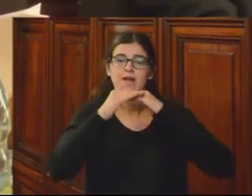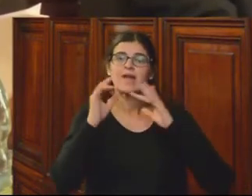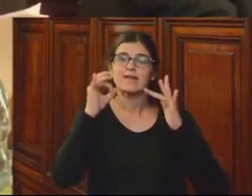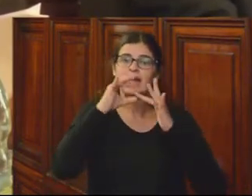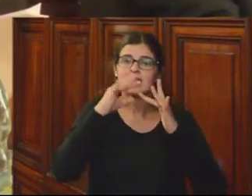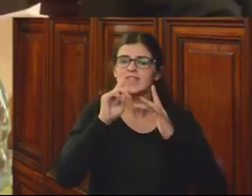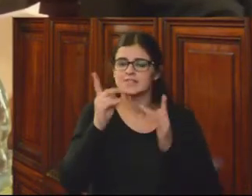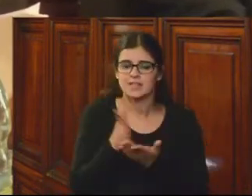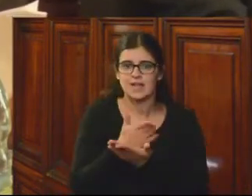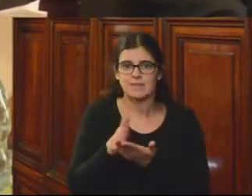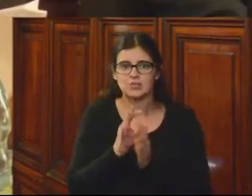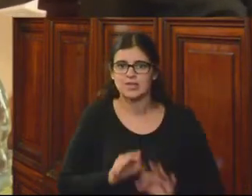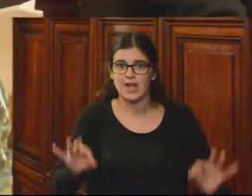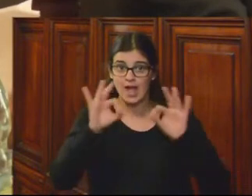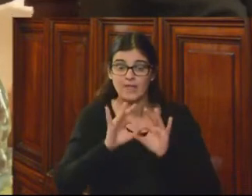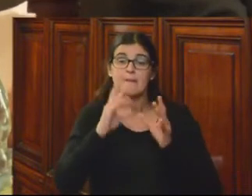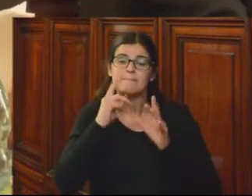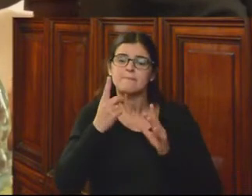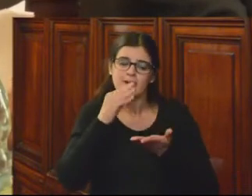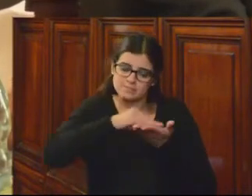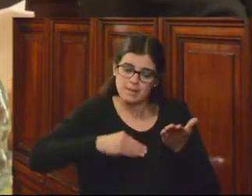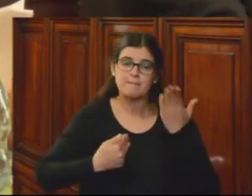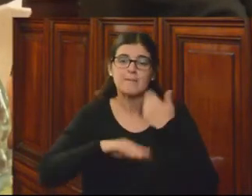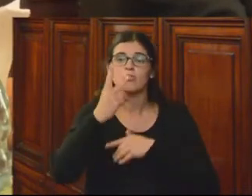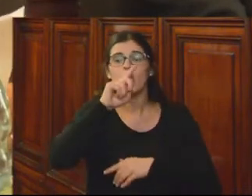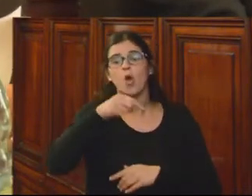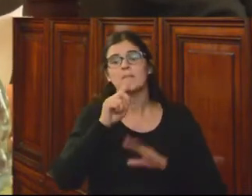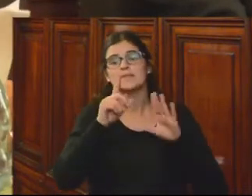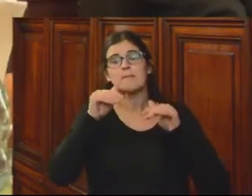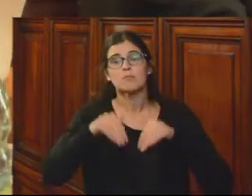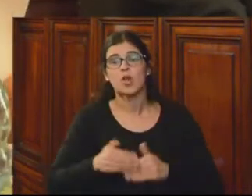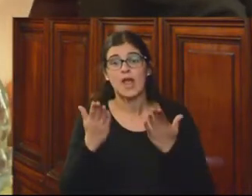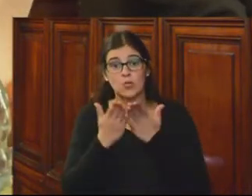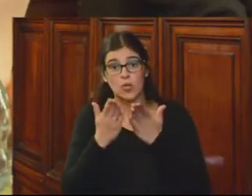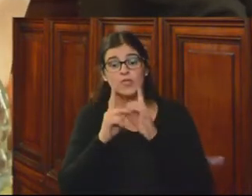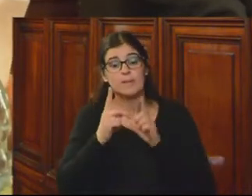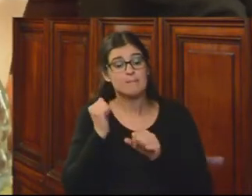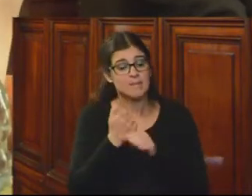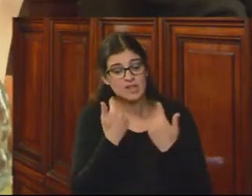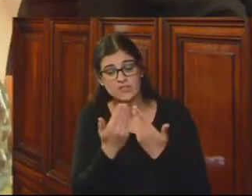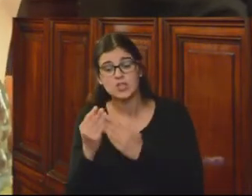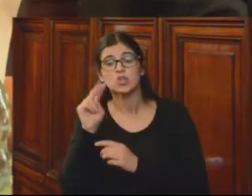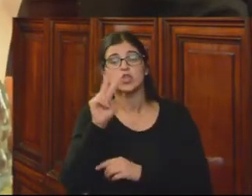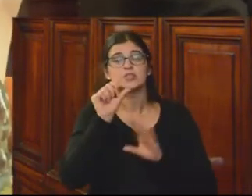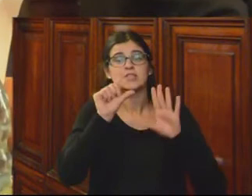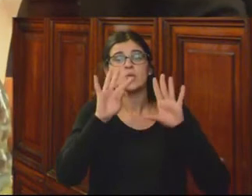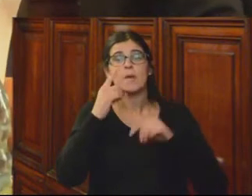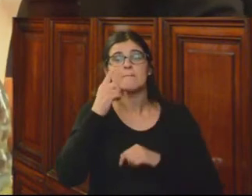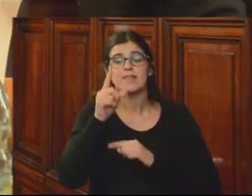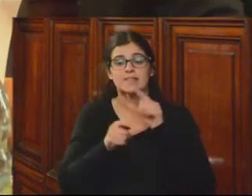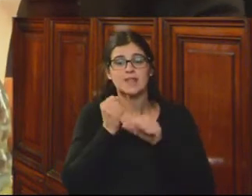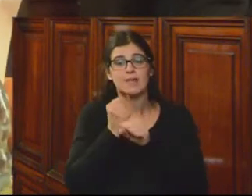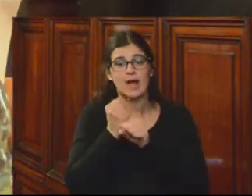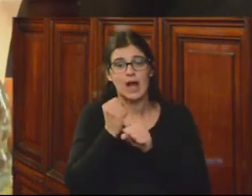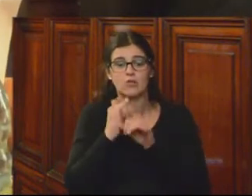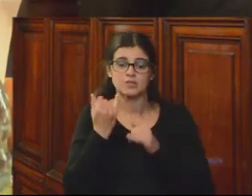sin discriminación, alcanzando una matrícula de más de 2,7 millones de estudiantes y beneficiando a 269 mil trabajadores directos